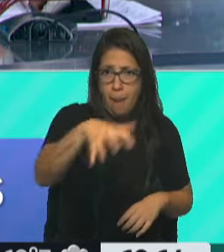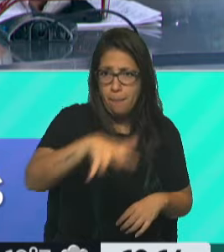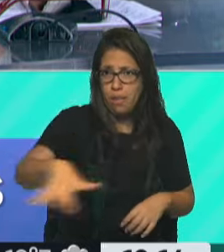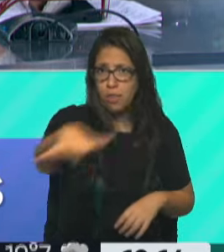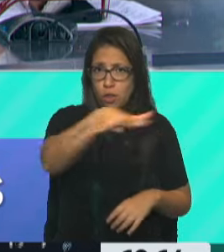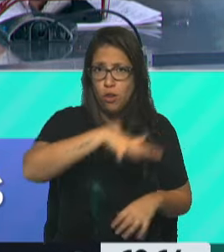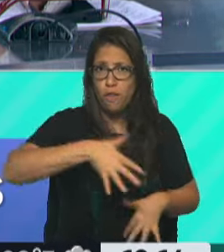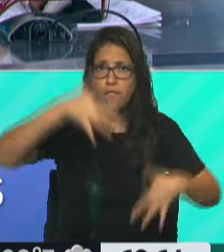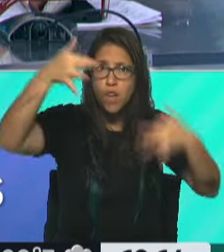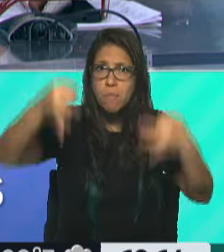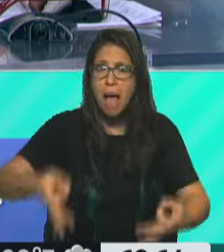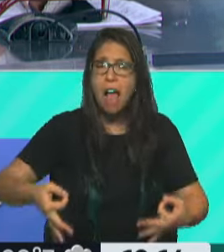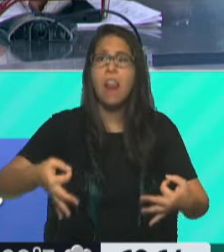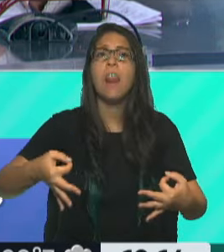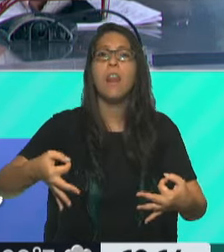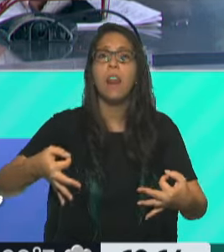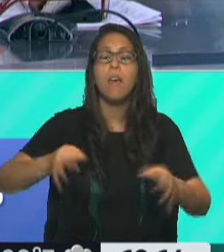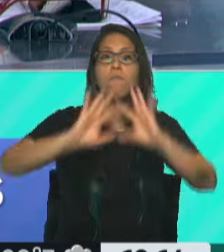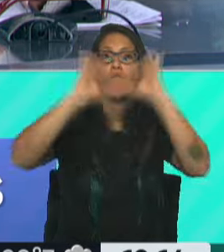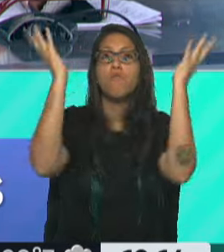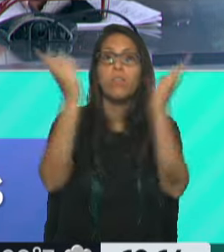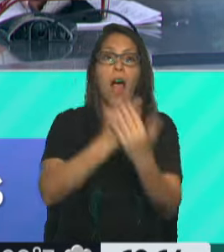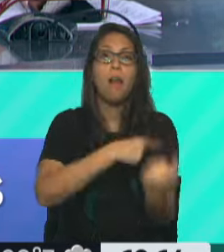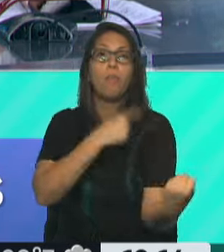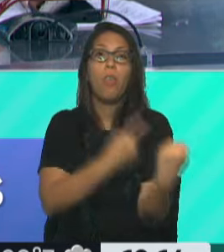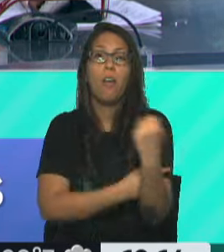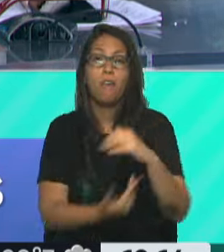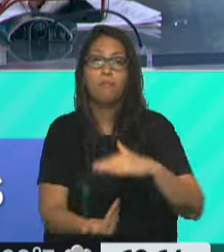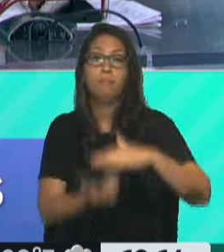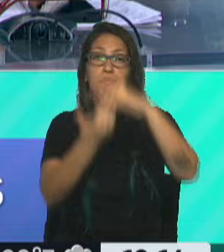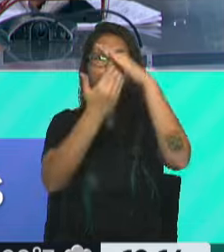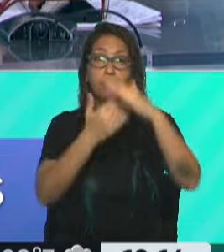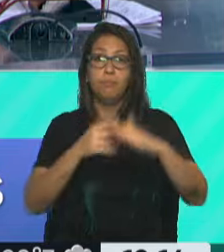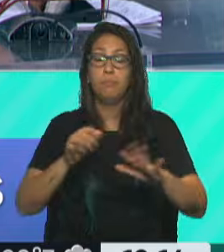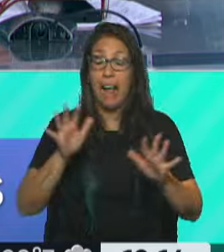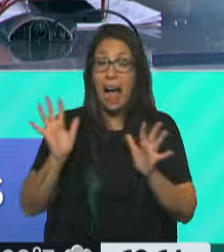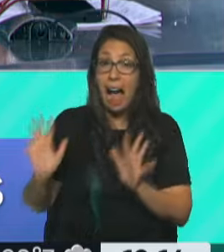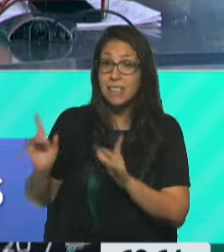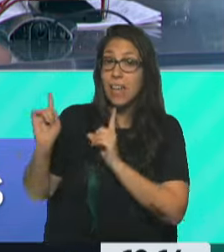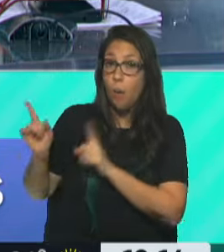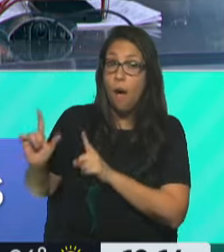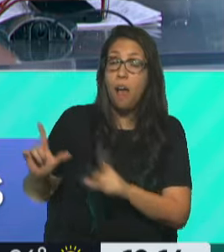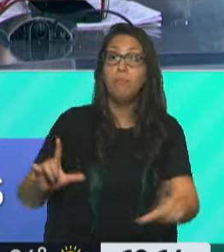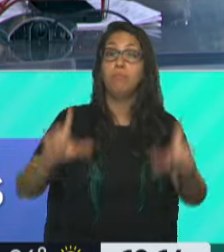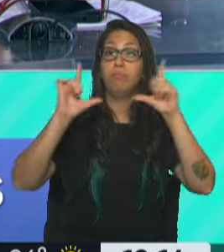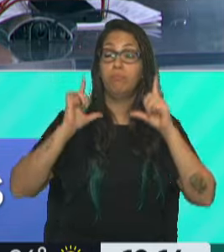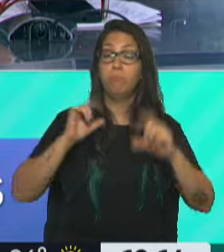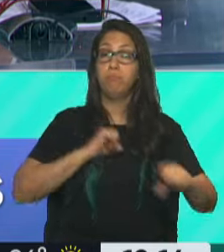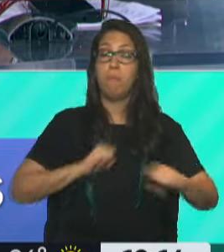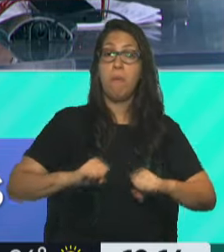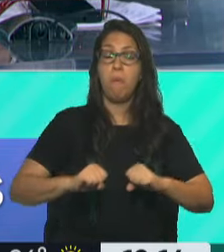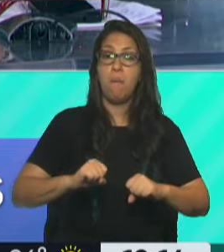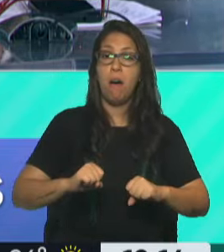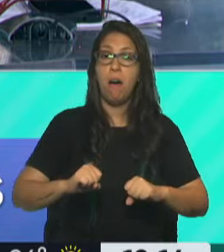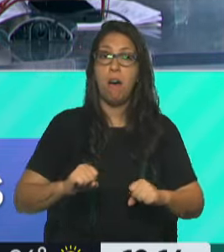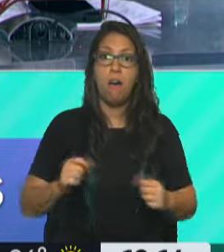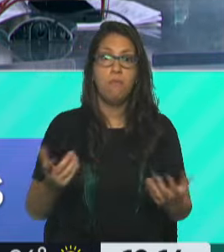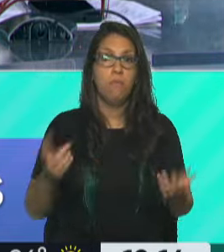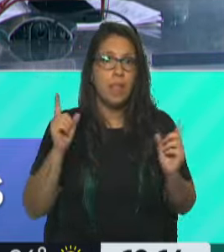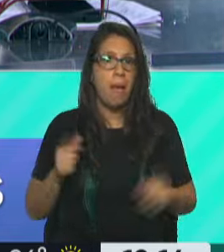describiendo digamos en el nivel más alto de de la escena internacional neoliberal si quieres